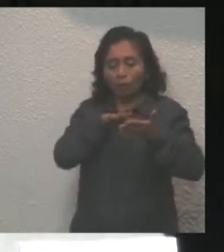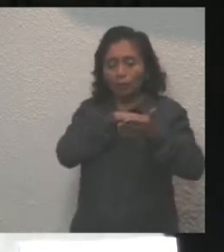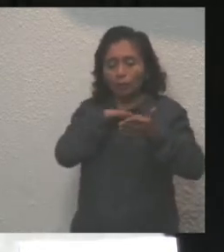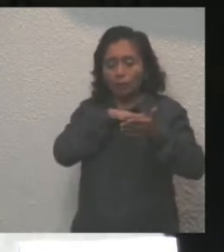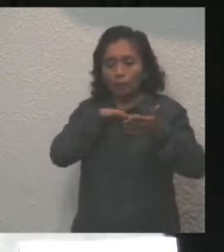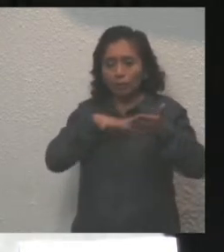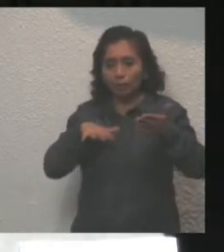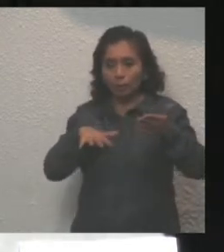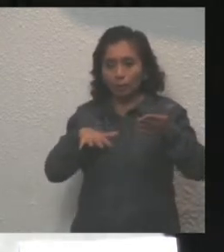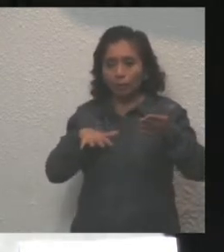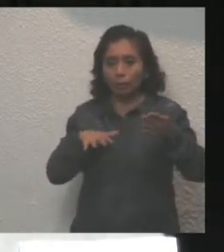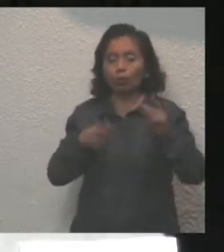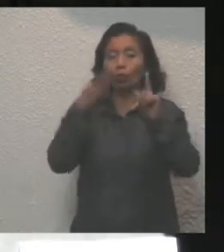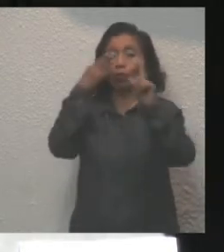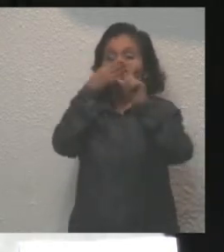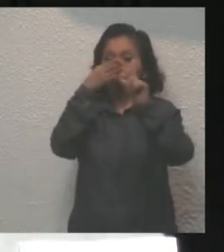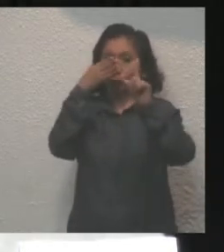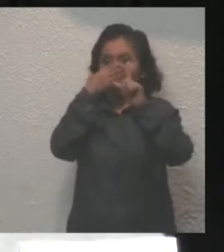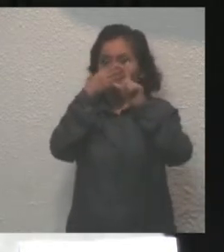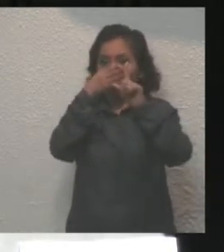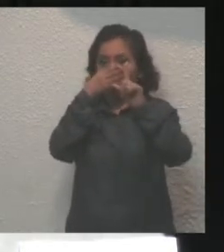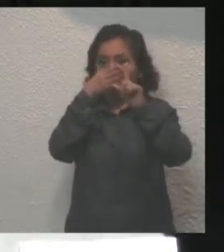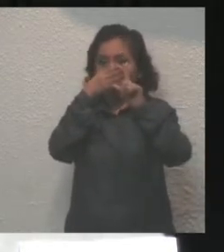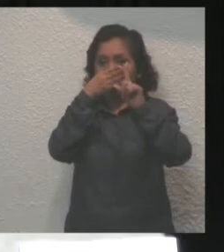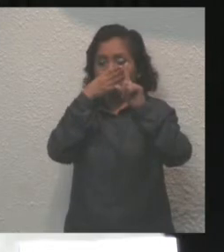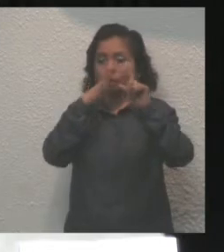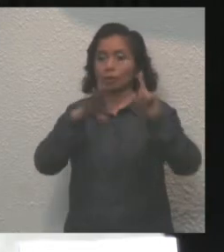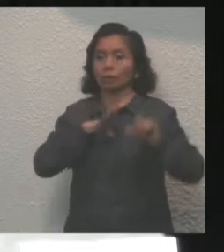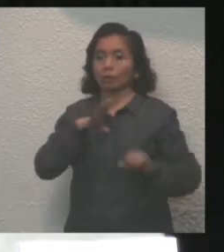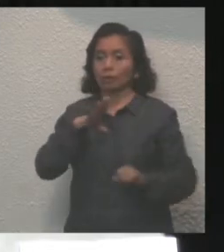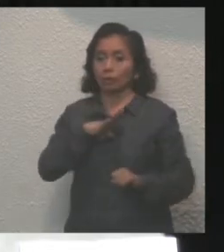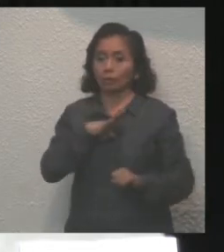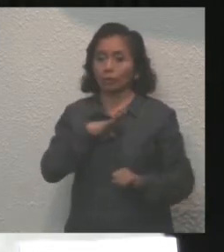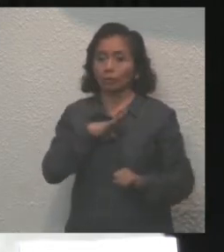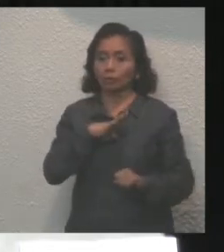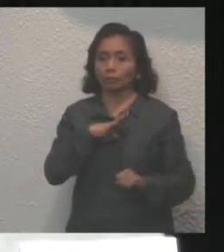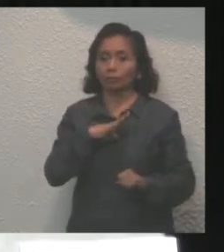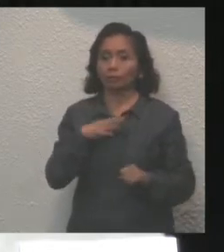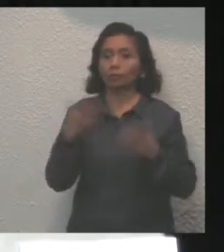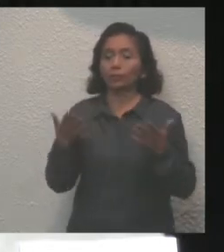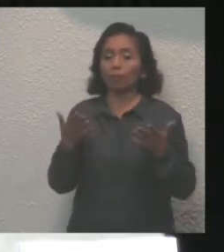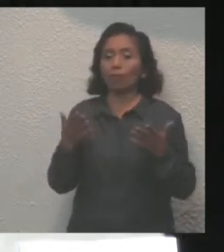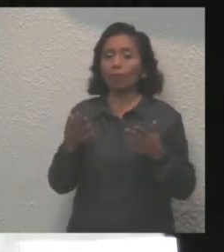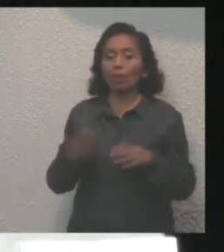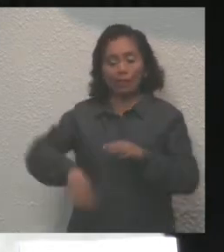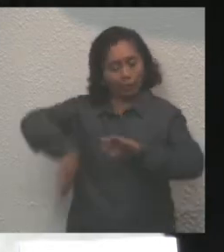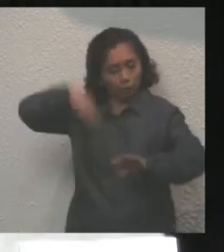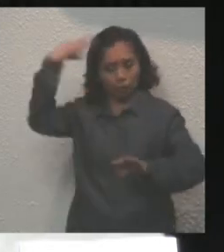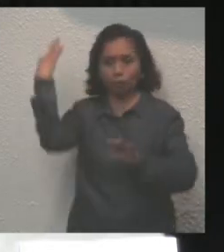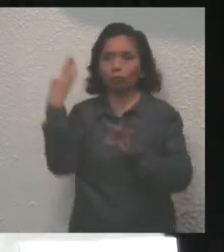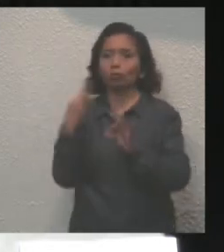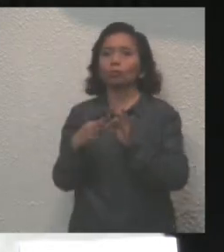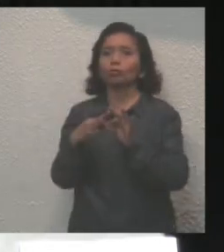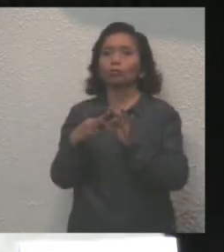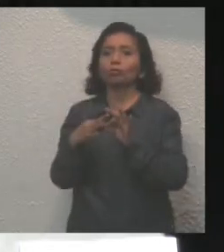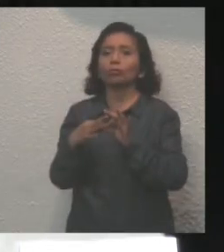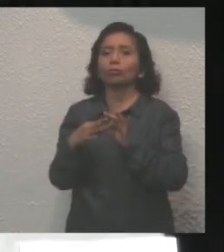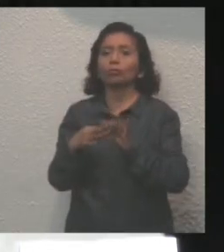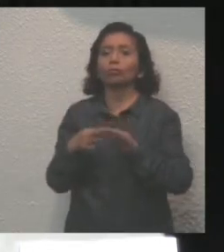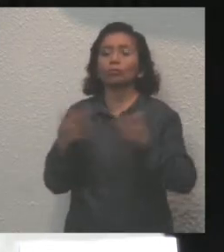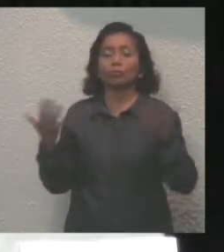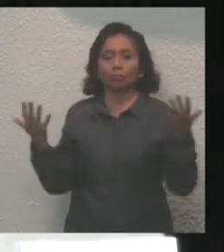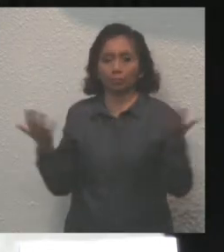posible los retos y objetivos establecidos y el momento justo para hacer